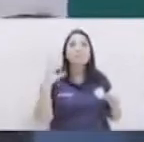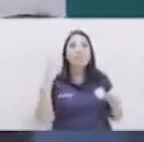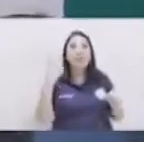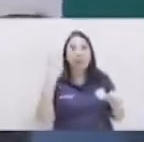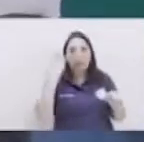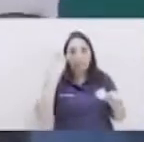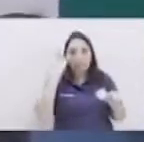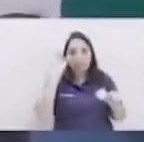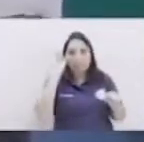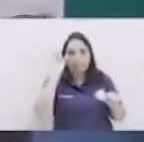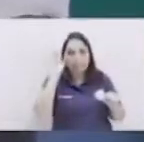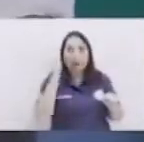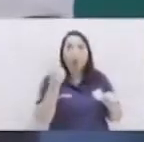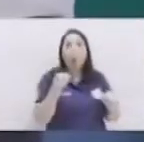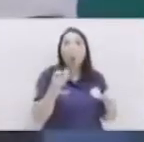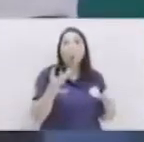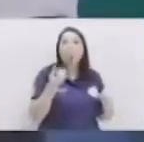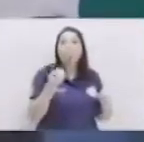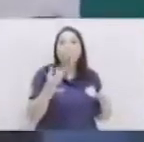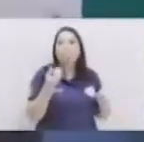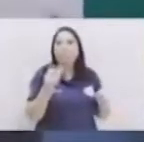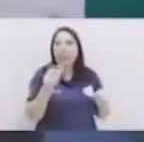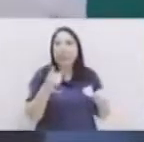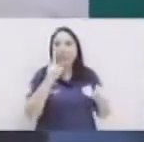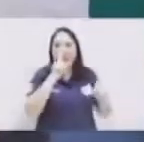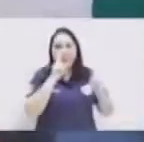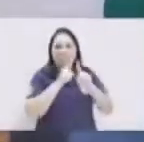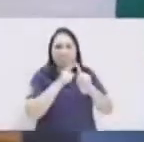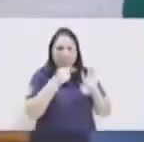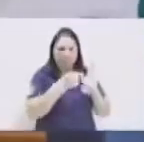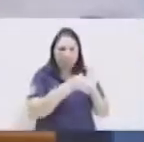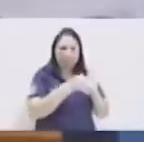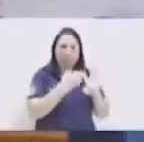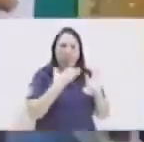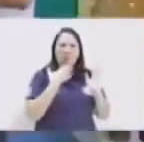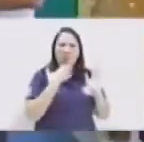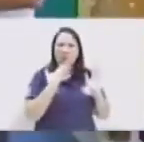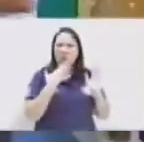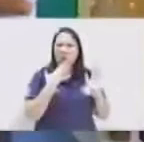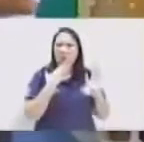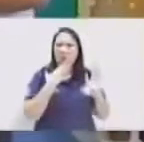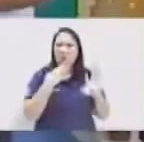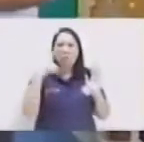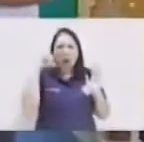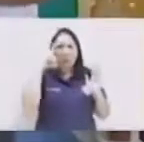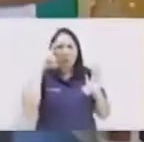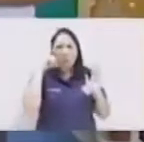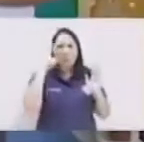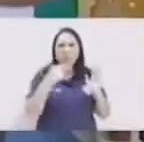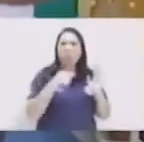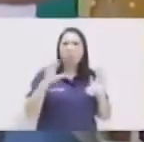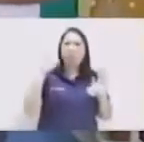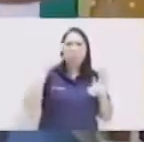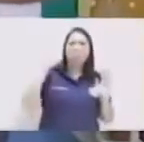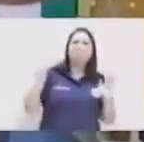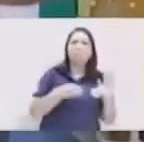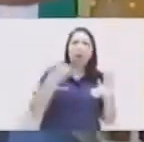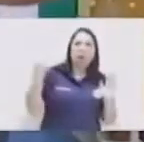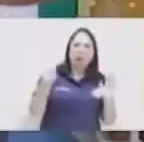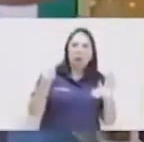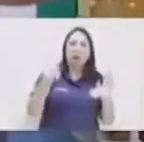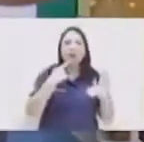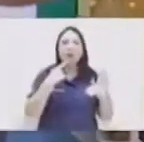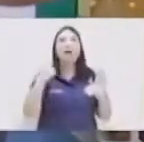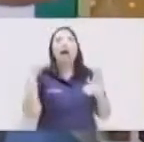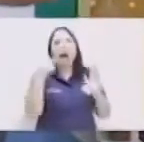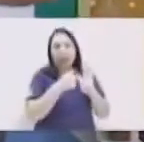blanco, tenemos aquí el verde, pero parece curioso porque está el color amarillo. Es un color aquí, caliente. y es un color cálido. Ujú. Pero